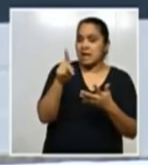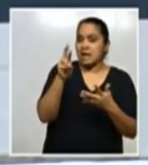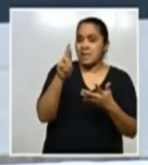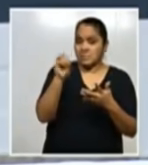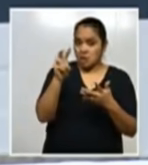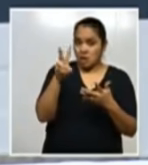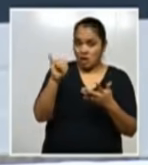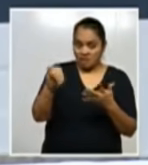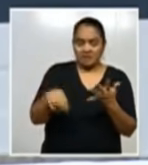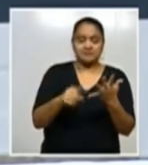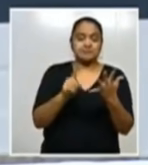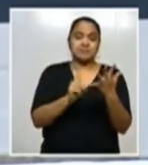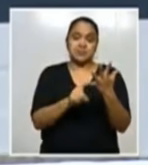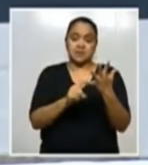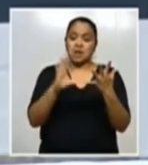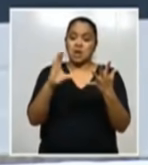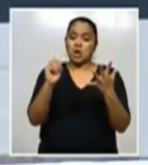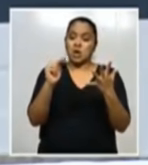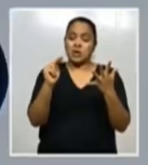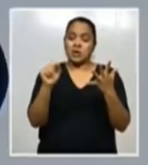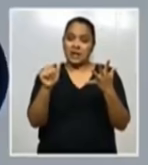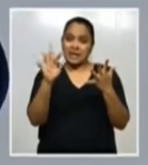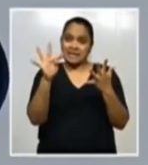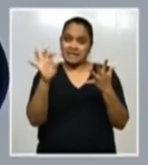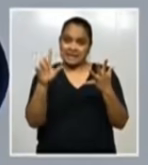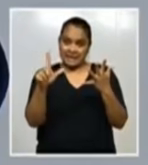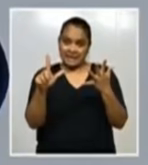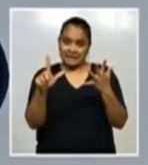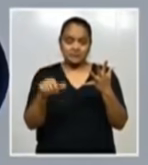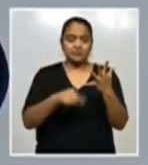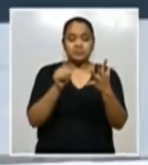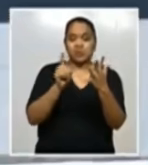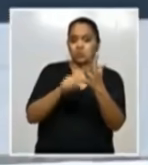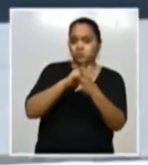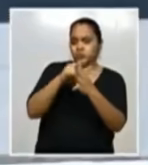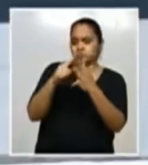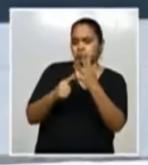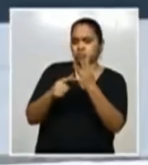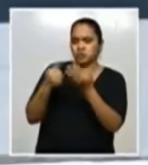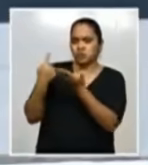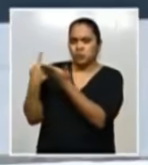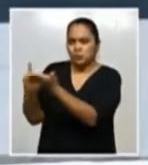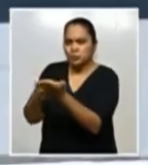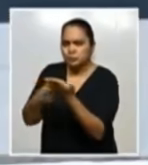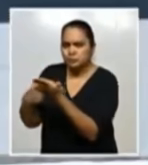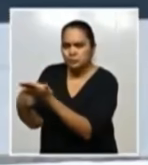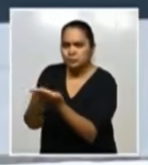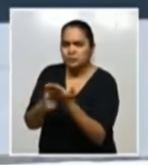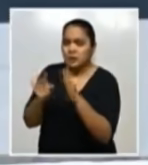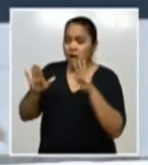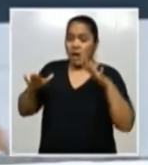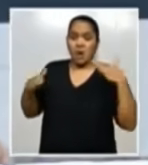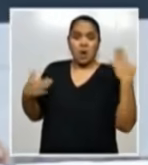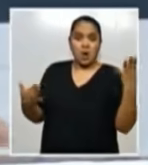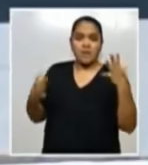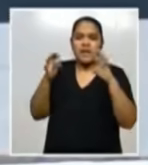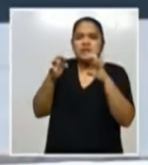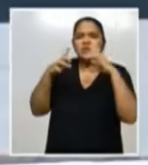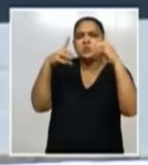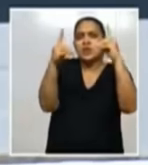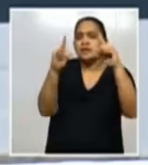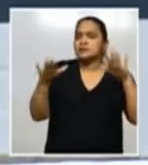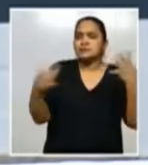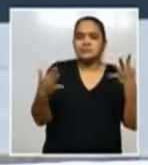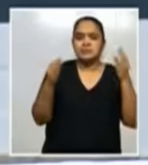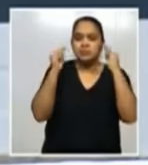Conatel y otras instituciones del gobierno. Tenemos que ver el sistema educativo